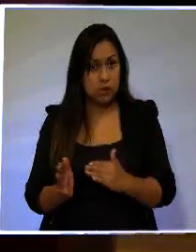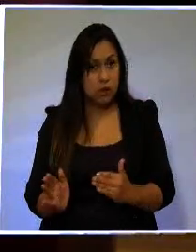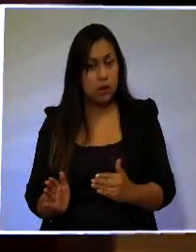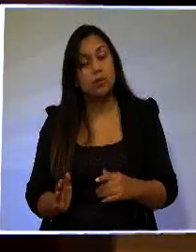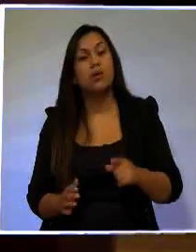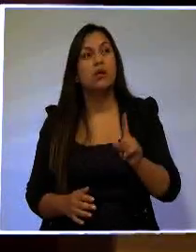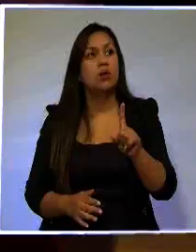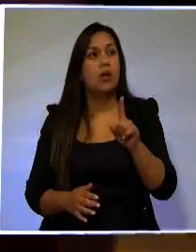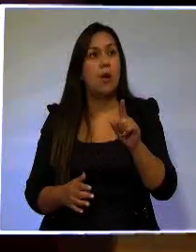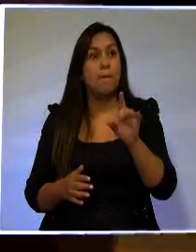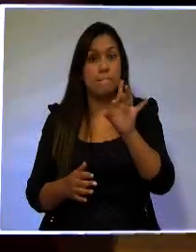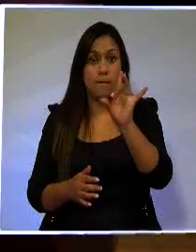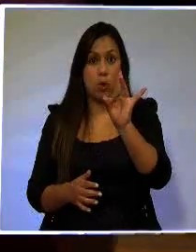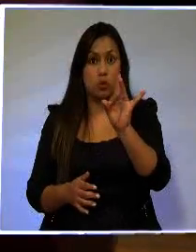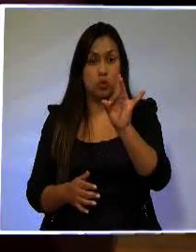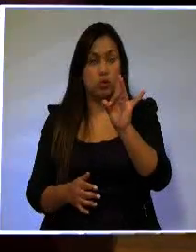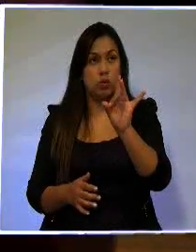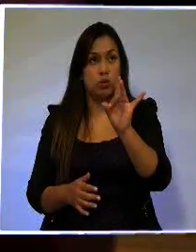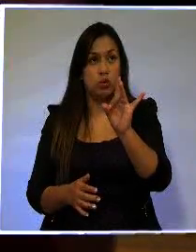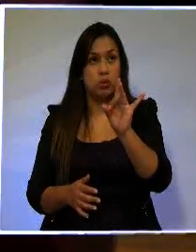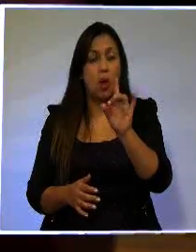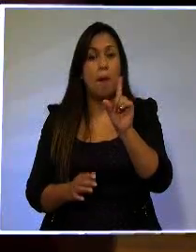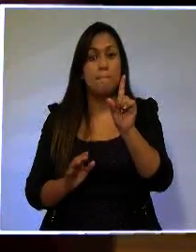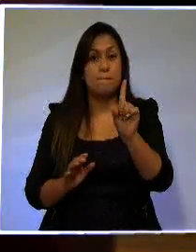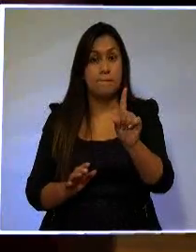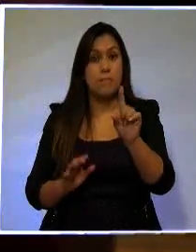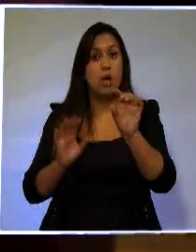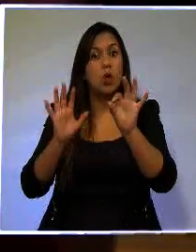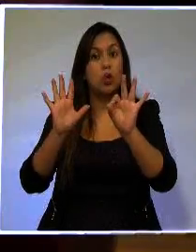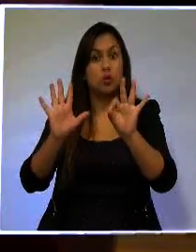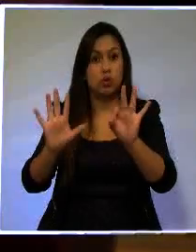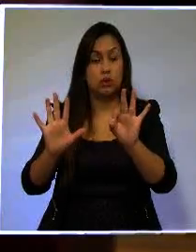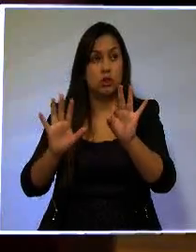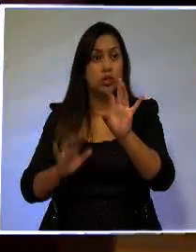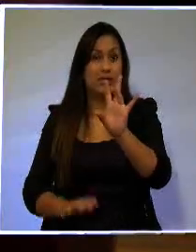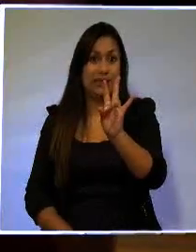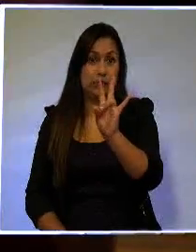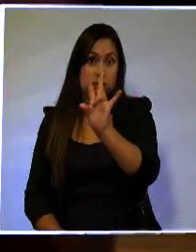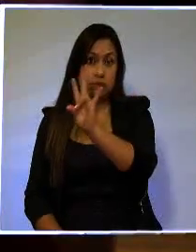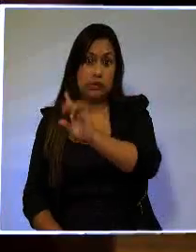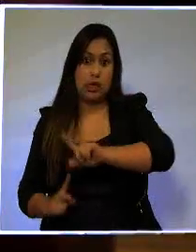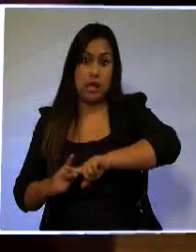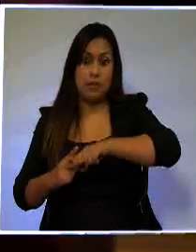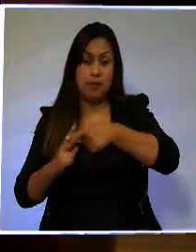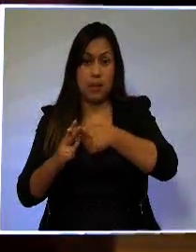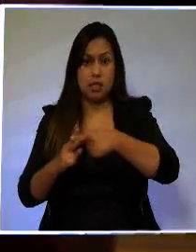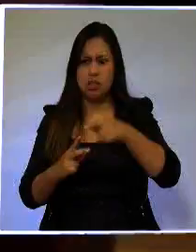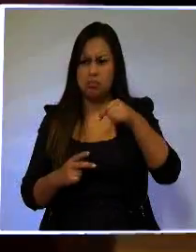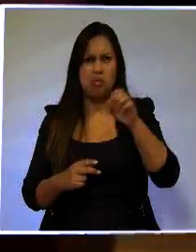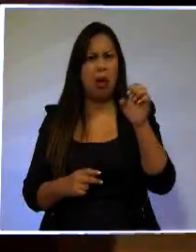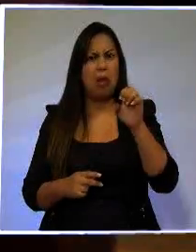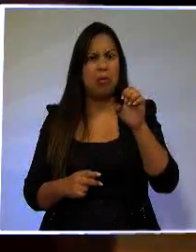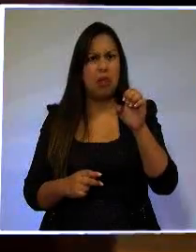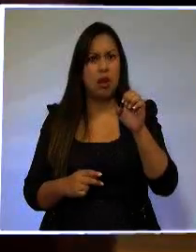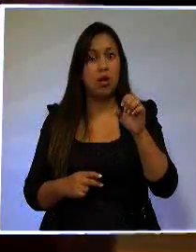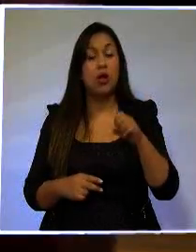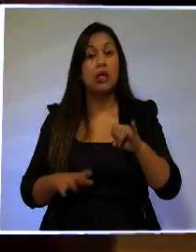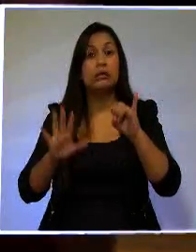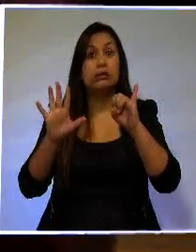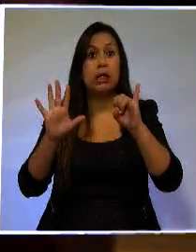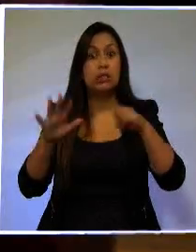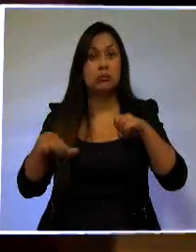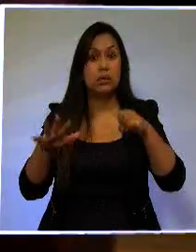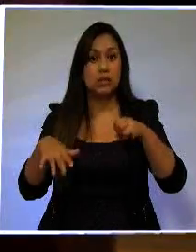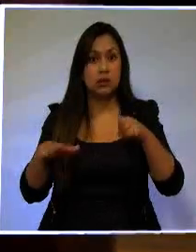en en 1877 la actividad comenzó a inicios de año y tuvimos 6 meses